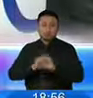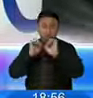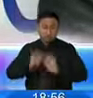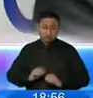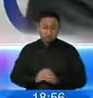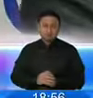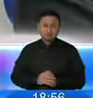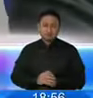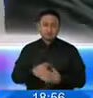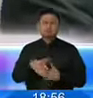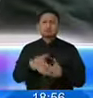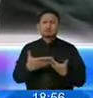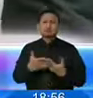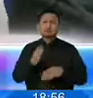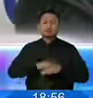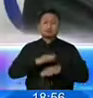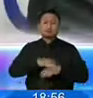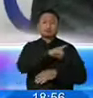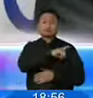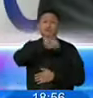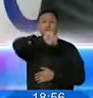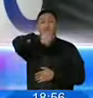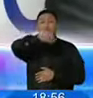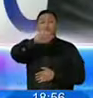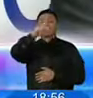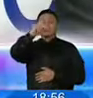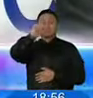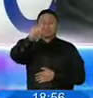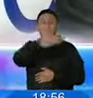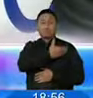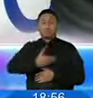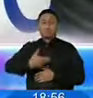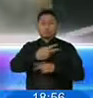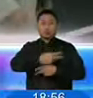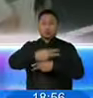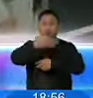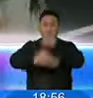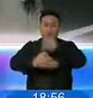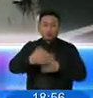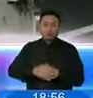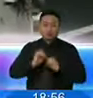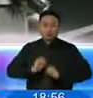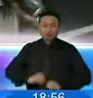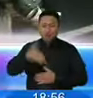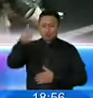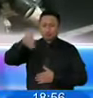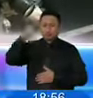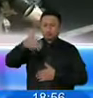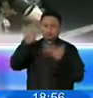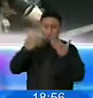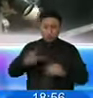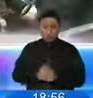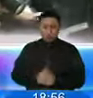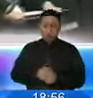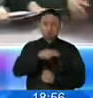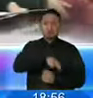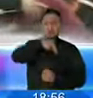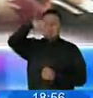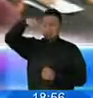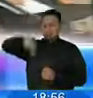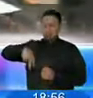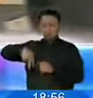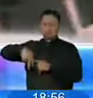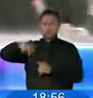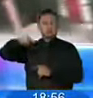El incidente se registró luego que Gustavo Chalk, presidente de la Judicatura, tras culminar su intervención decidió ubicarse en el sitio destinado